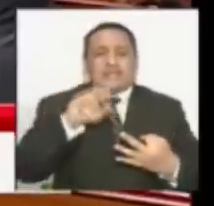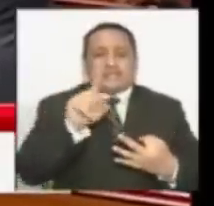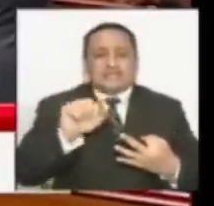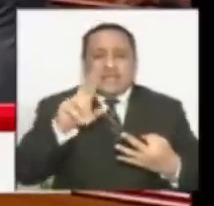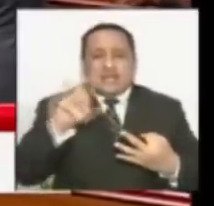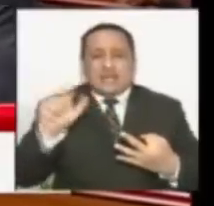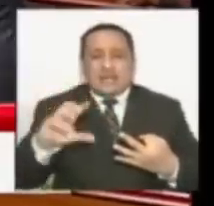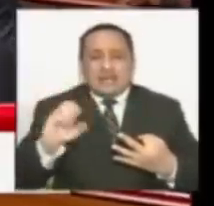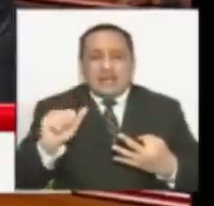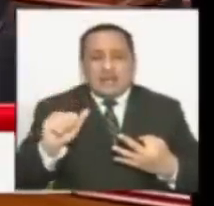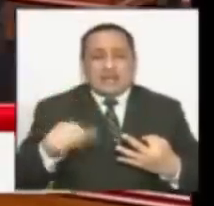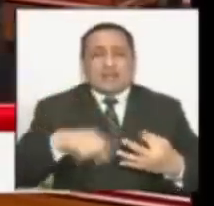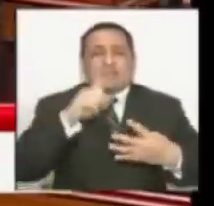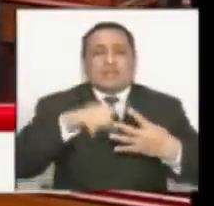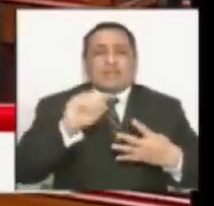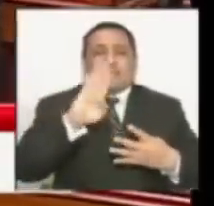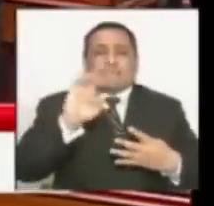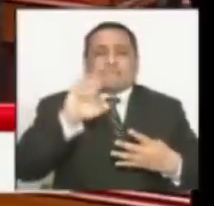poeta César Vallejo.